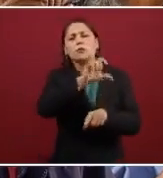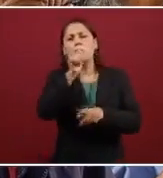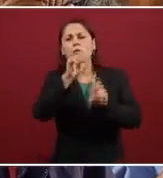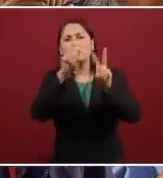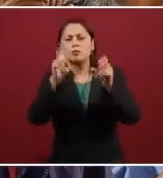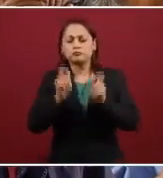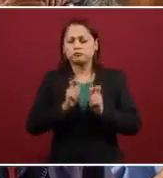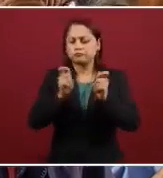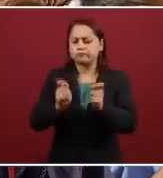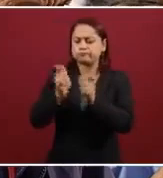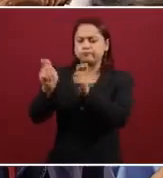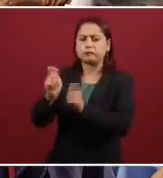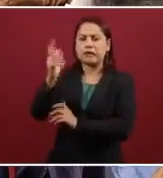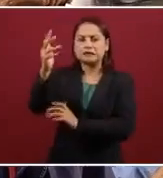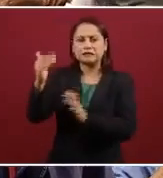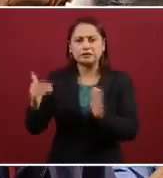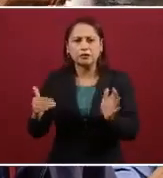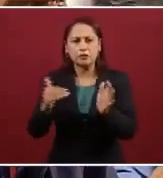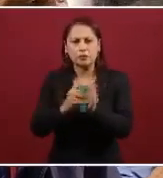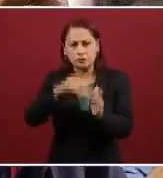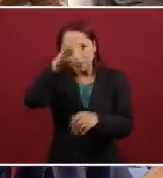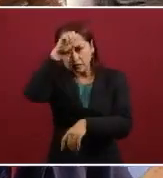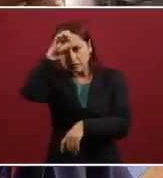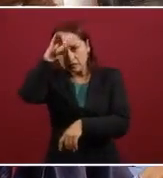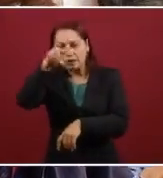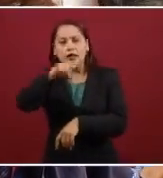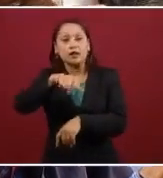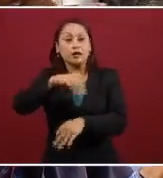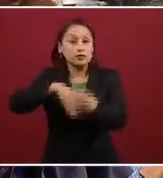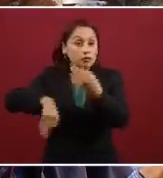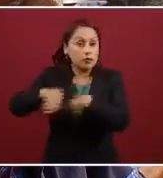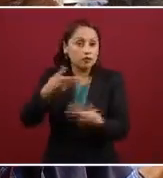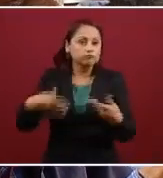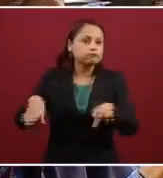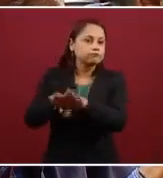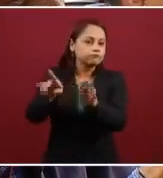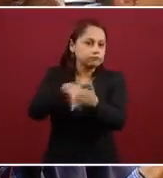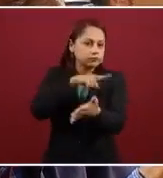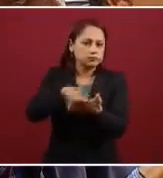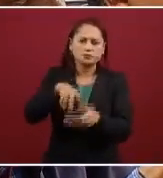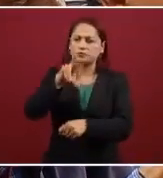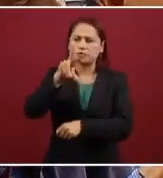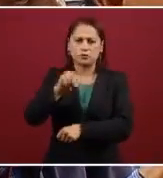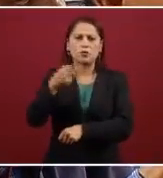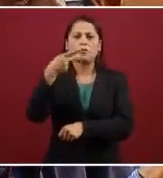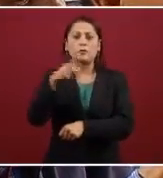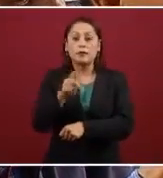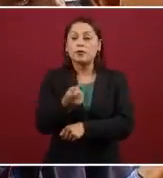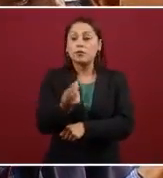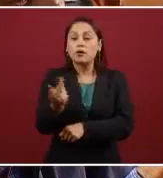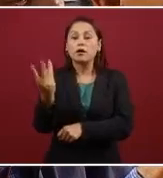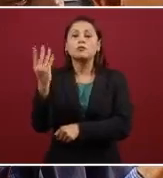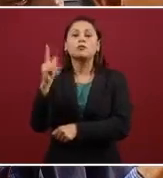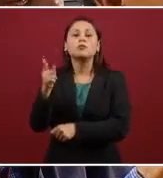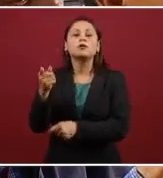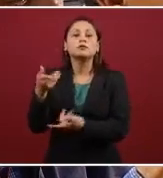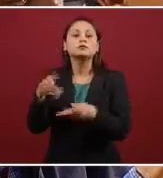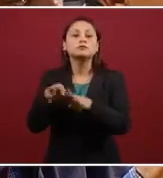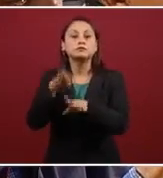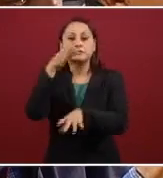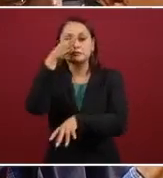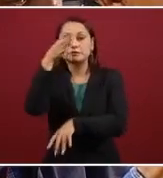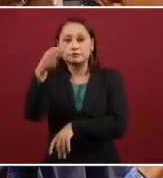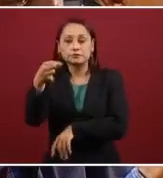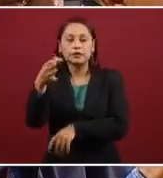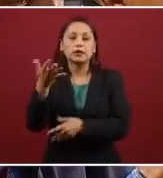concesiones que no todas tendrían por qué cancelarse, pero sí un número importante de esas estaban a punto de finiquitar y bueno, es un porcentaje